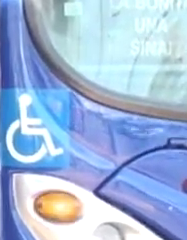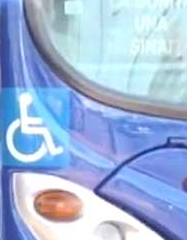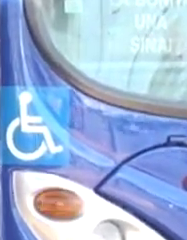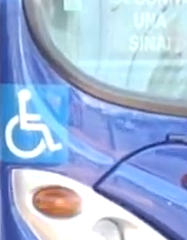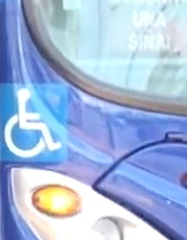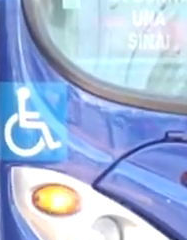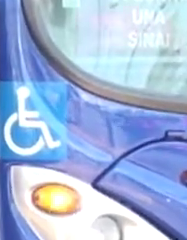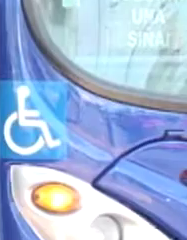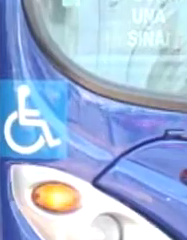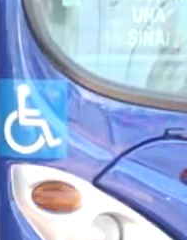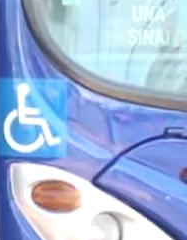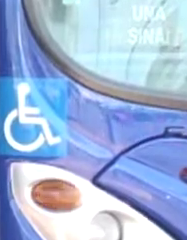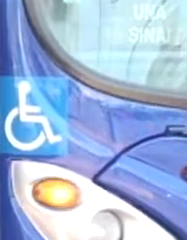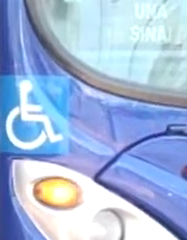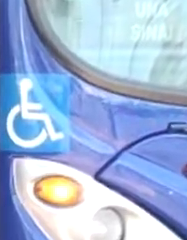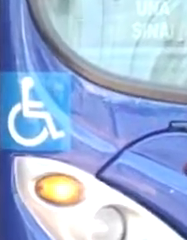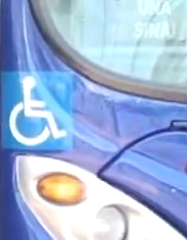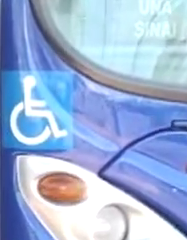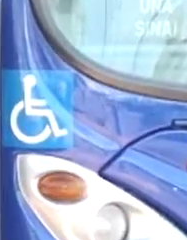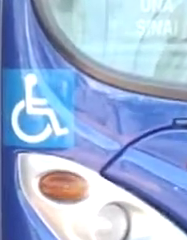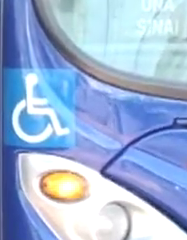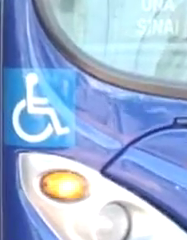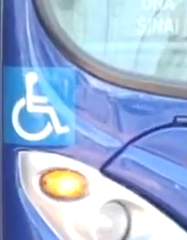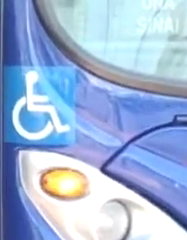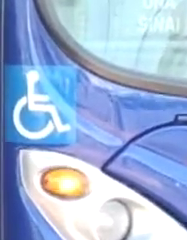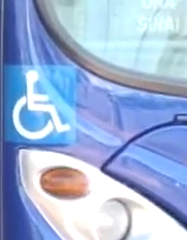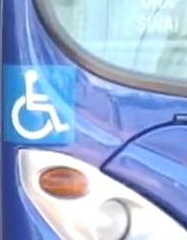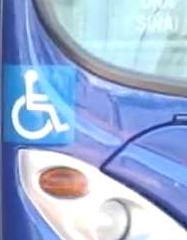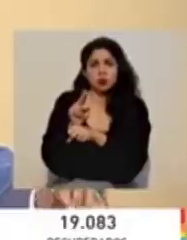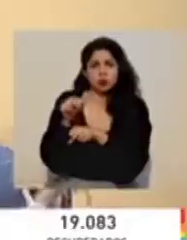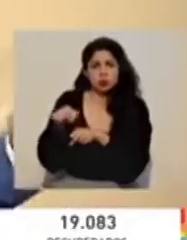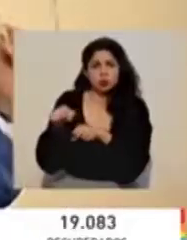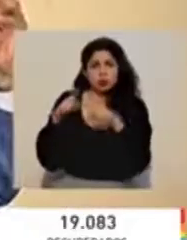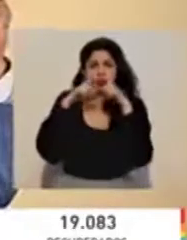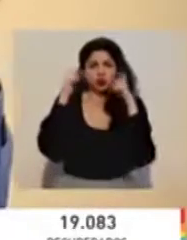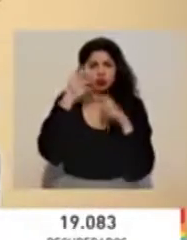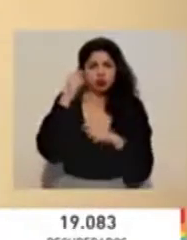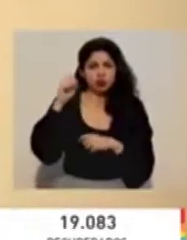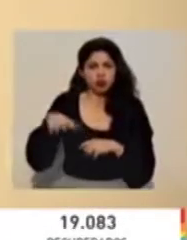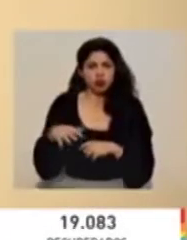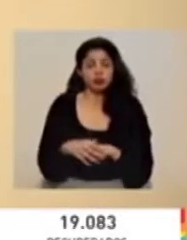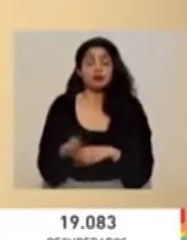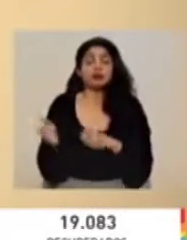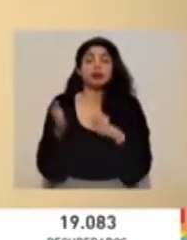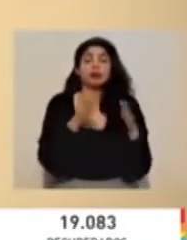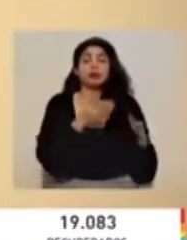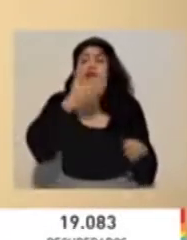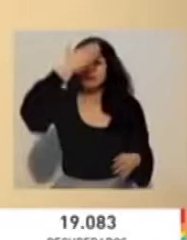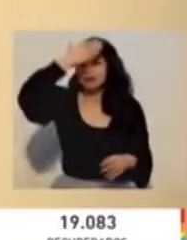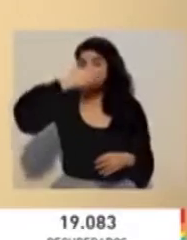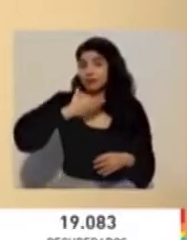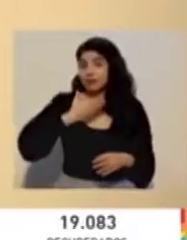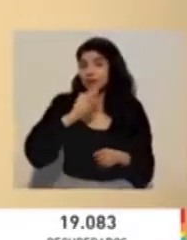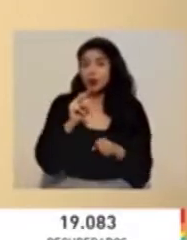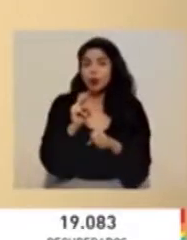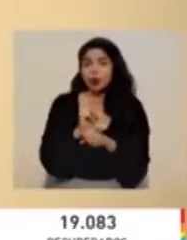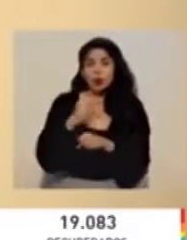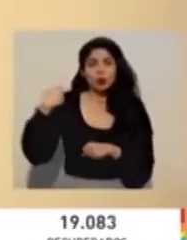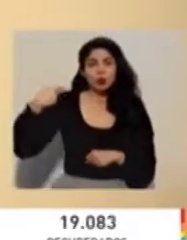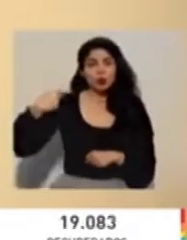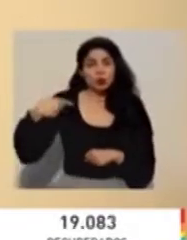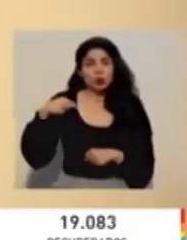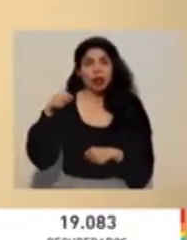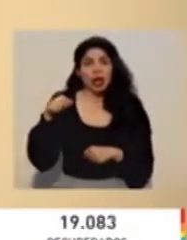las caretas, que irían adicionalmente a las mascarillas. Las caretas que se han venido utilizando como una